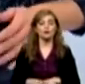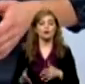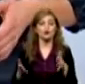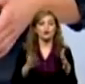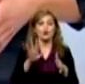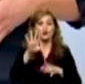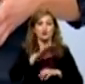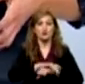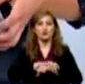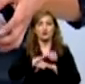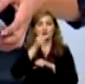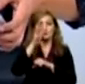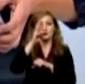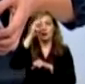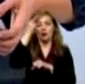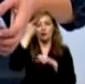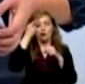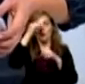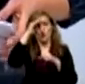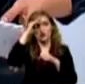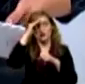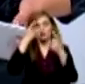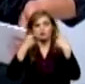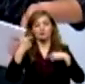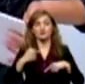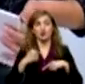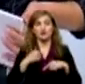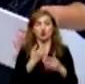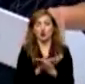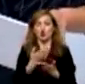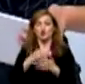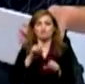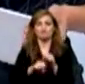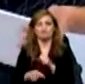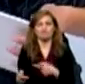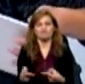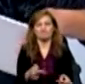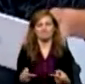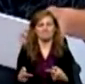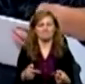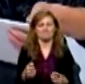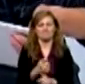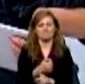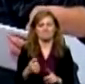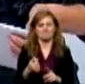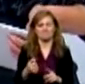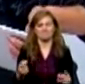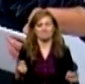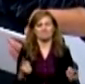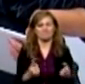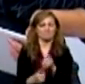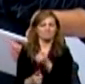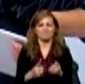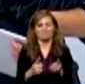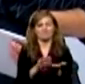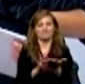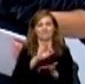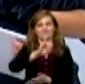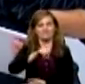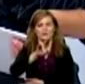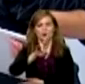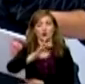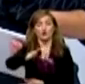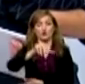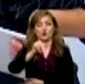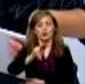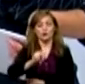5 detenidos, 16 policías heridos y varios bienes dañados dejaron los violentos enfrentamientos registrados en el cantón Juján, en la